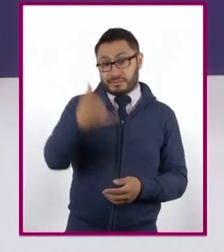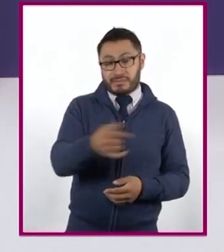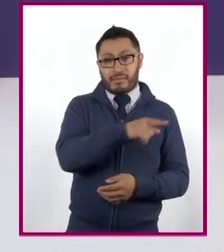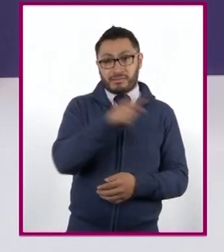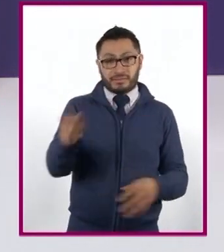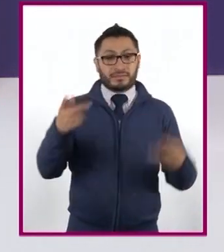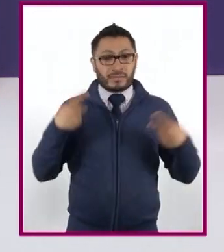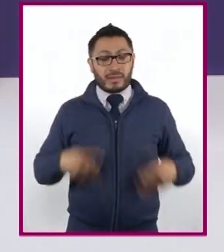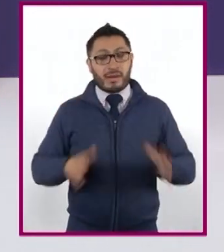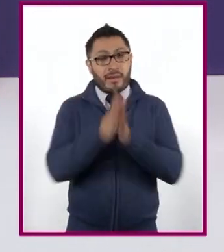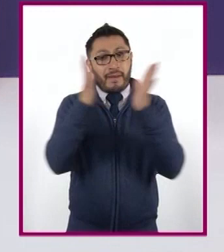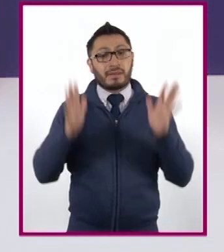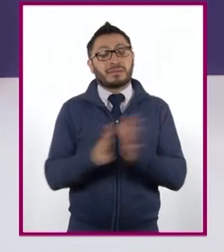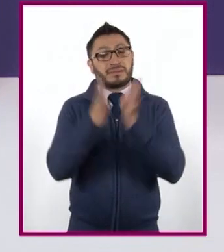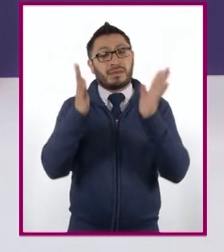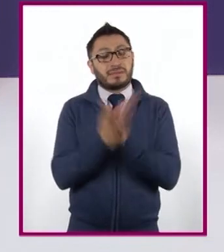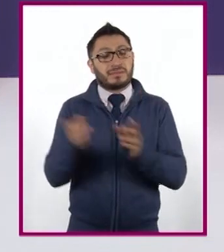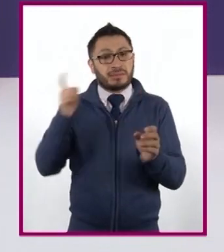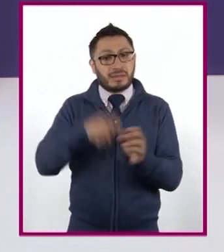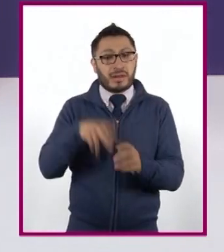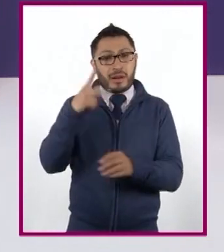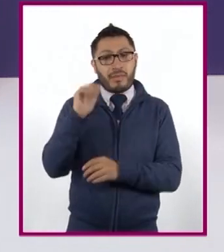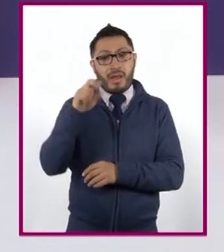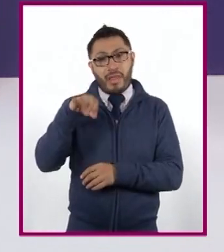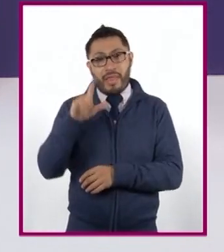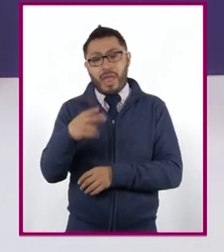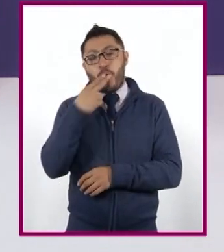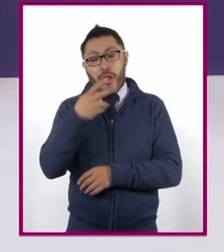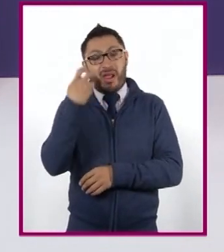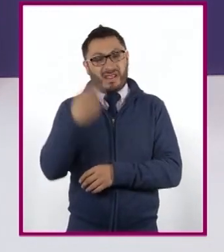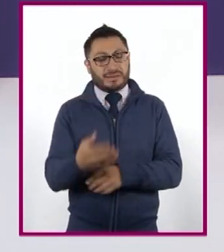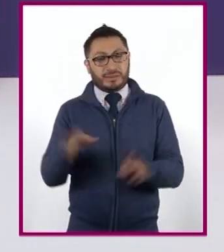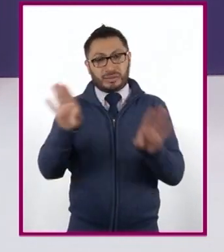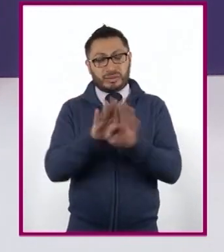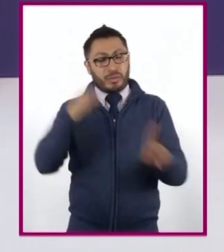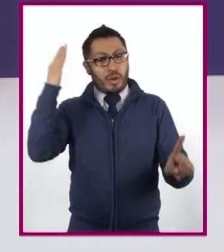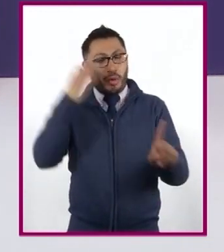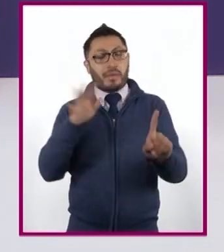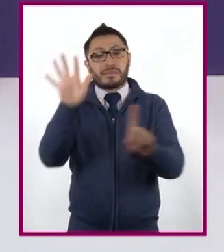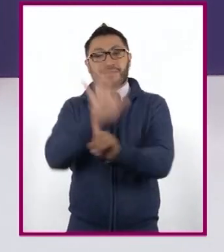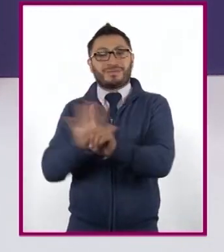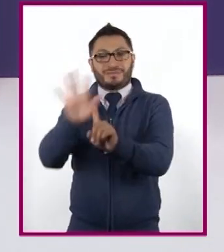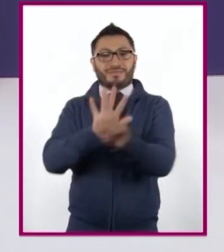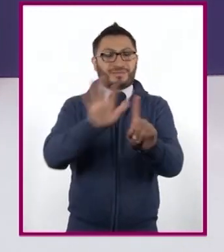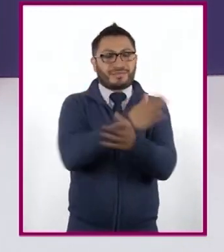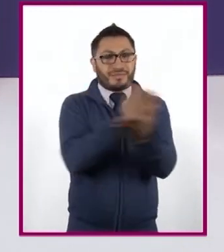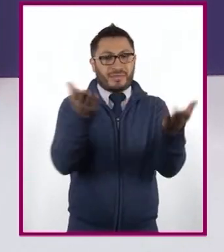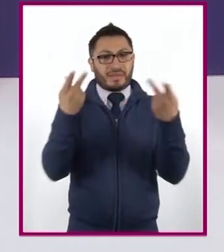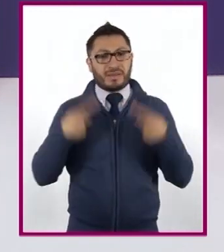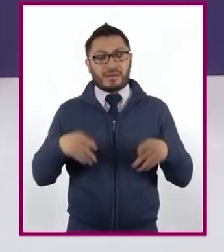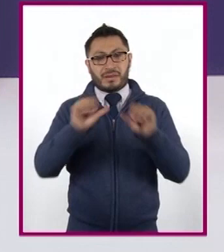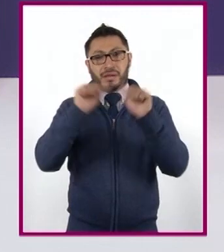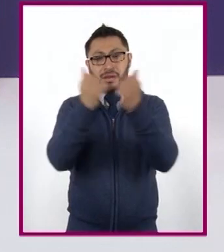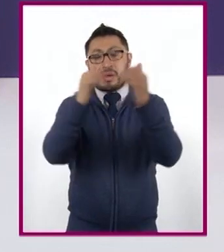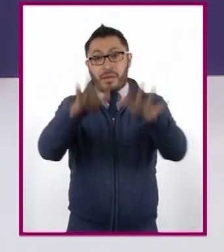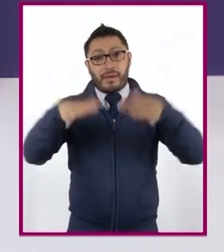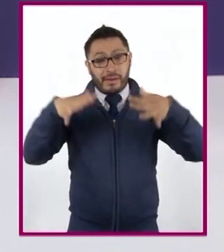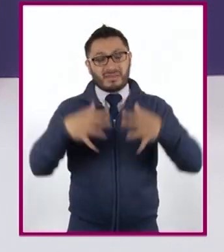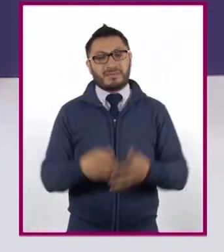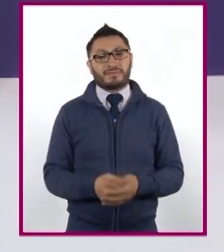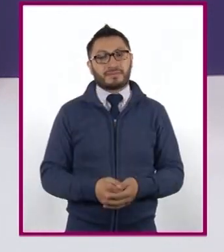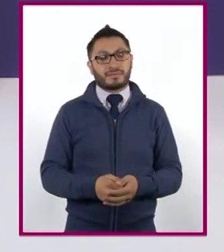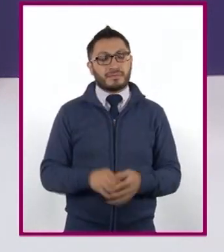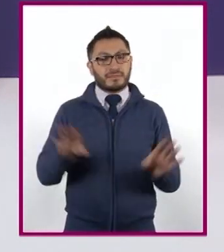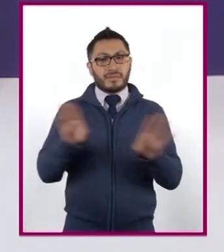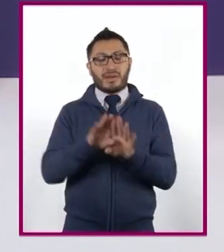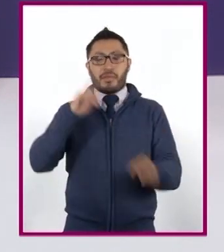panelistas utilizan estas de manera intencional para persuadir al auditorio, hacer que se identifique